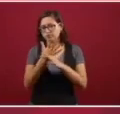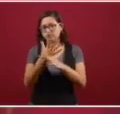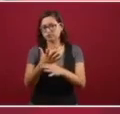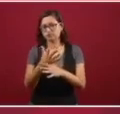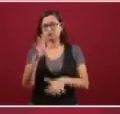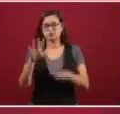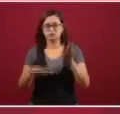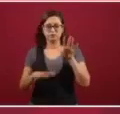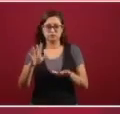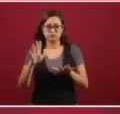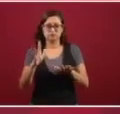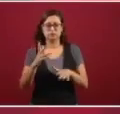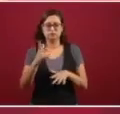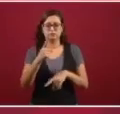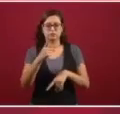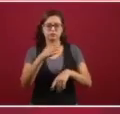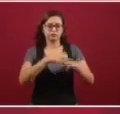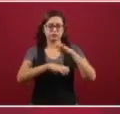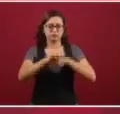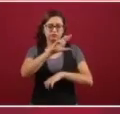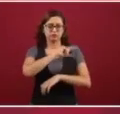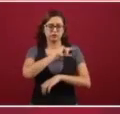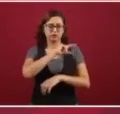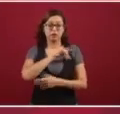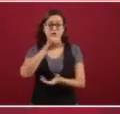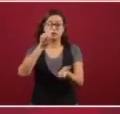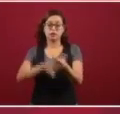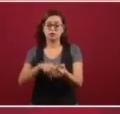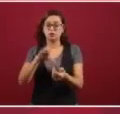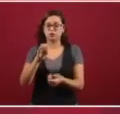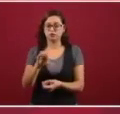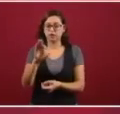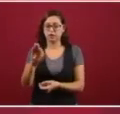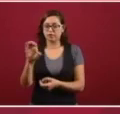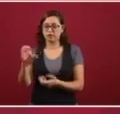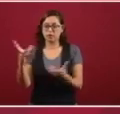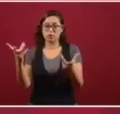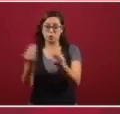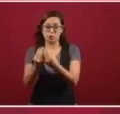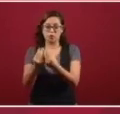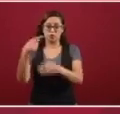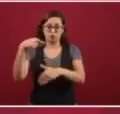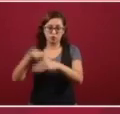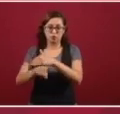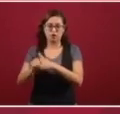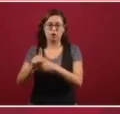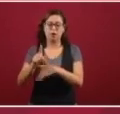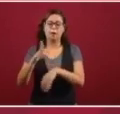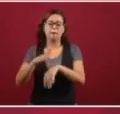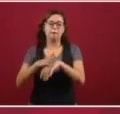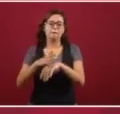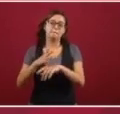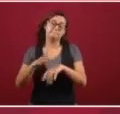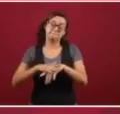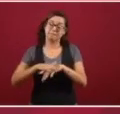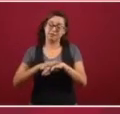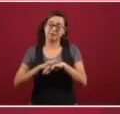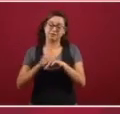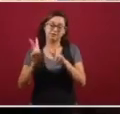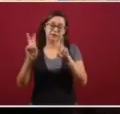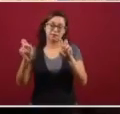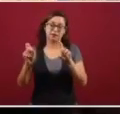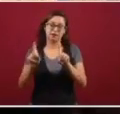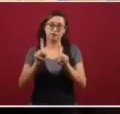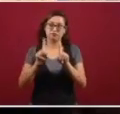particulares utilizan la infraestructura de la Comisión Federal de Electricidad, sobre todo las líneas de transmisión, y